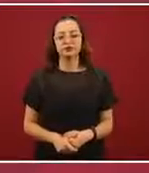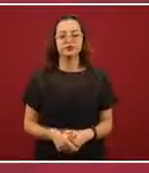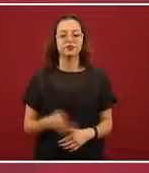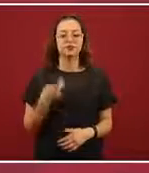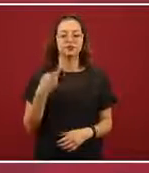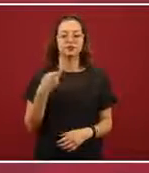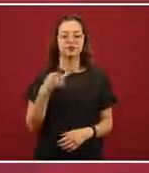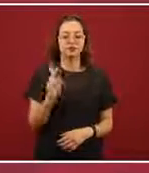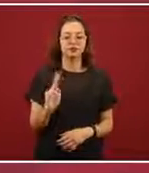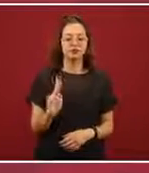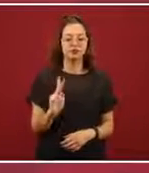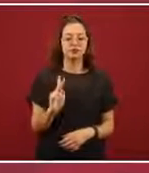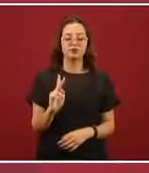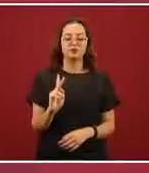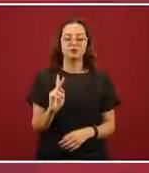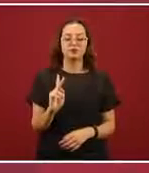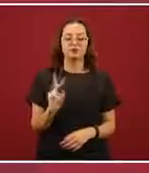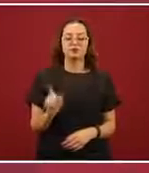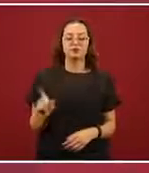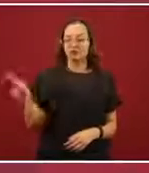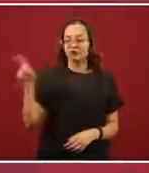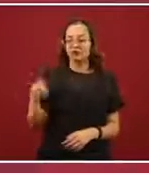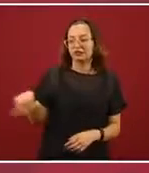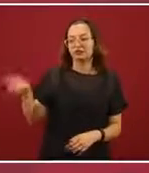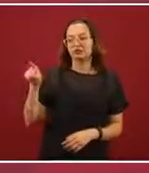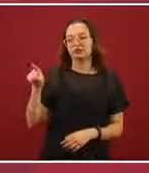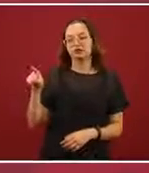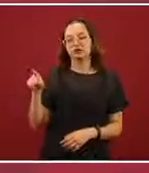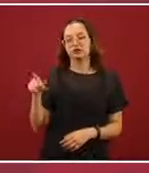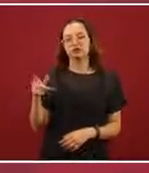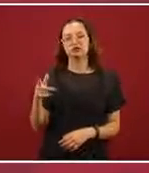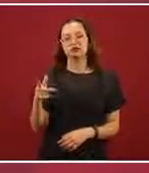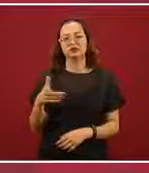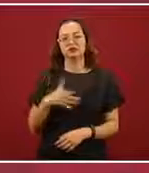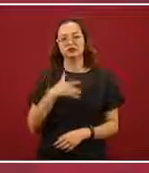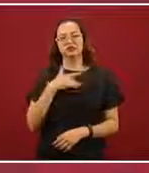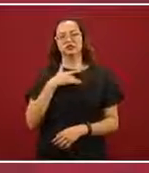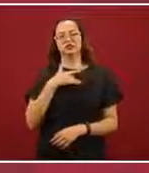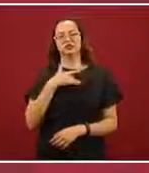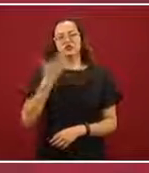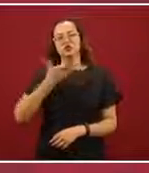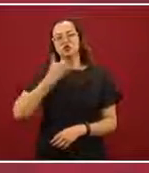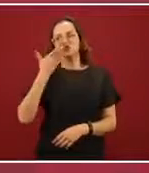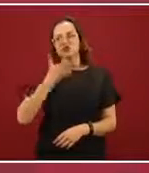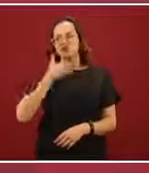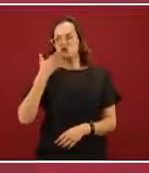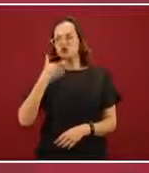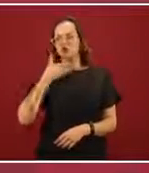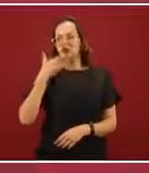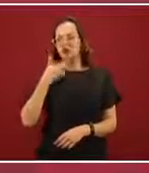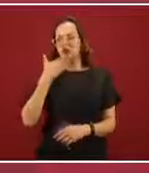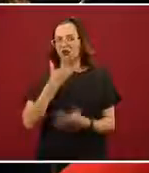todavía se quedaron con esa práctica. Entonces, no,